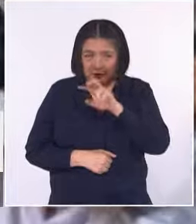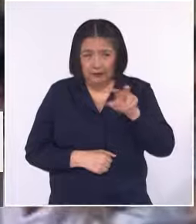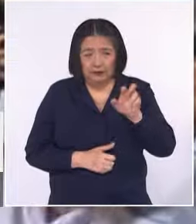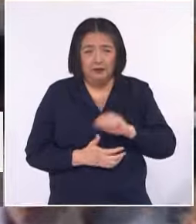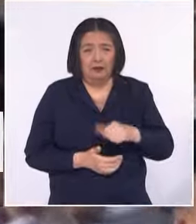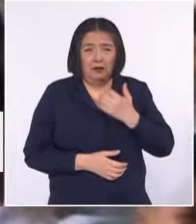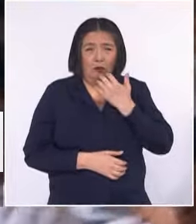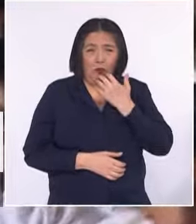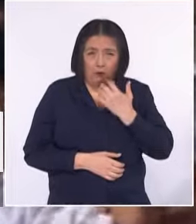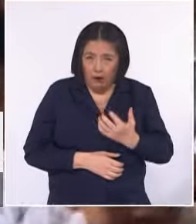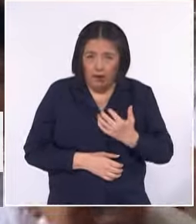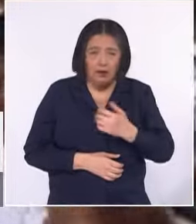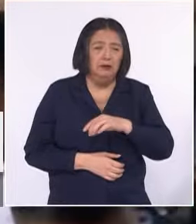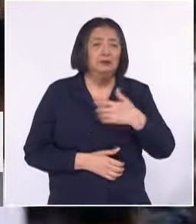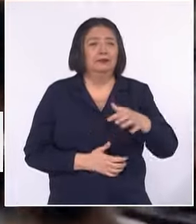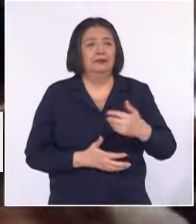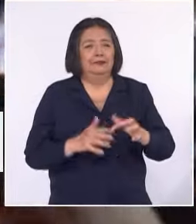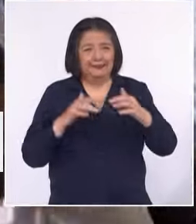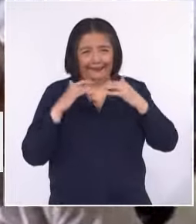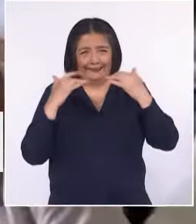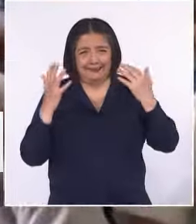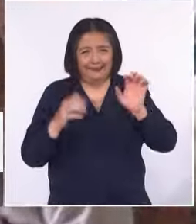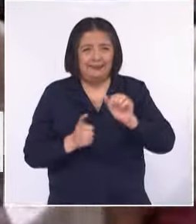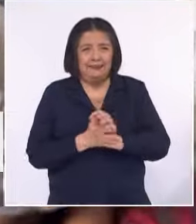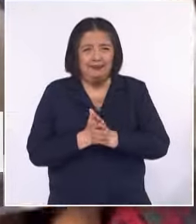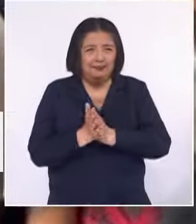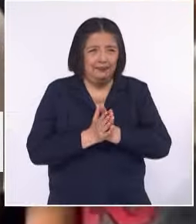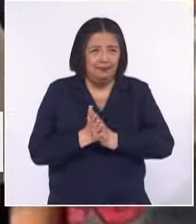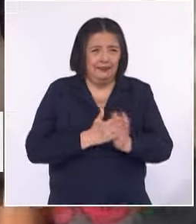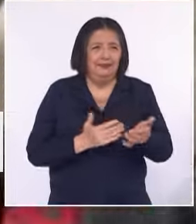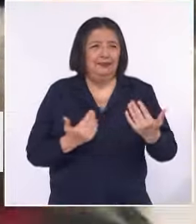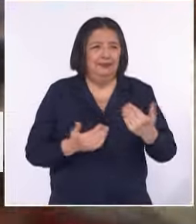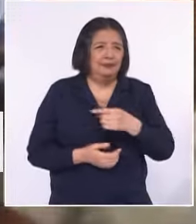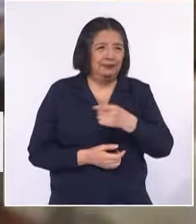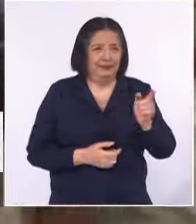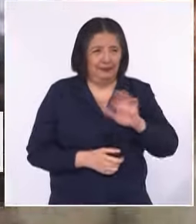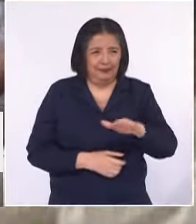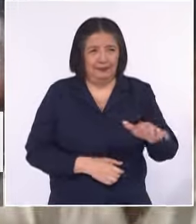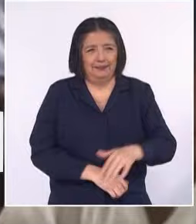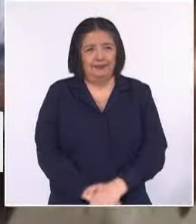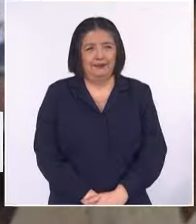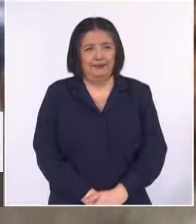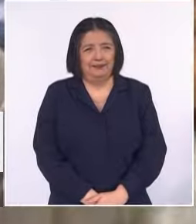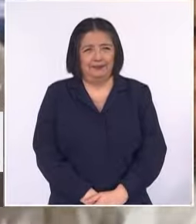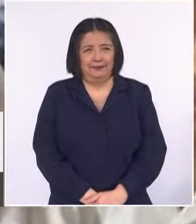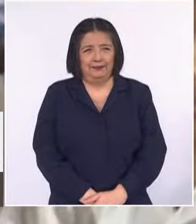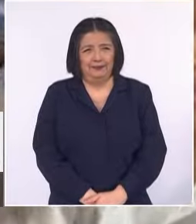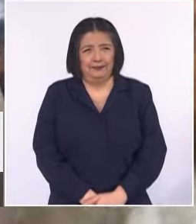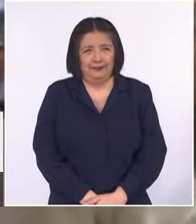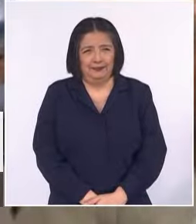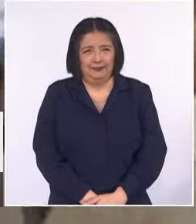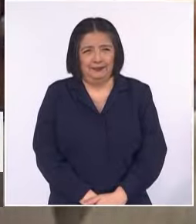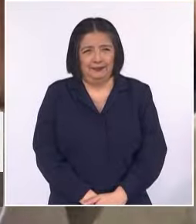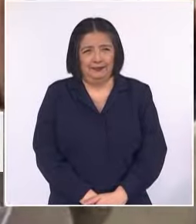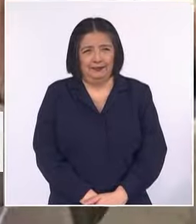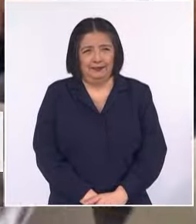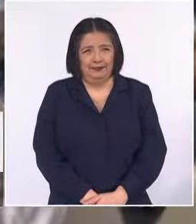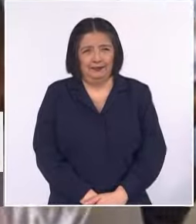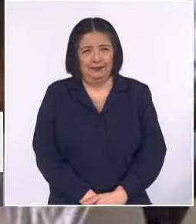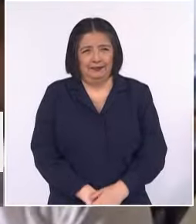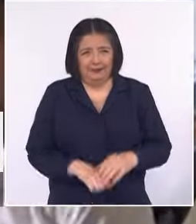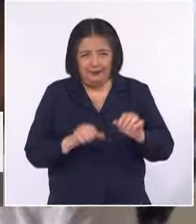quedar fascinados con la alegría, con la ilusión que tienen todos estos niños. Así es, están